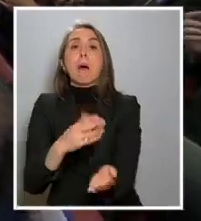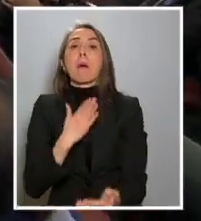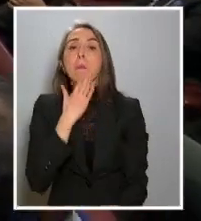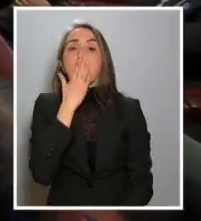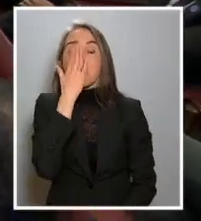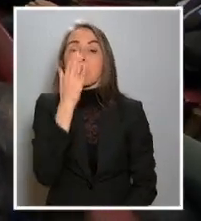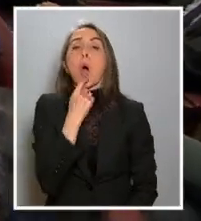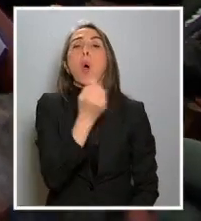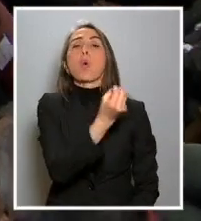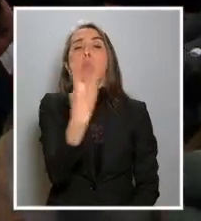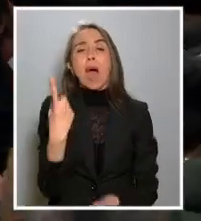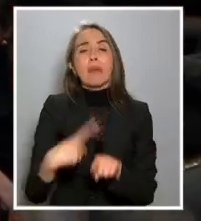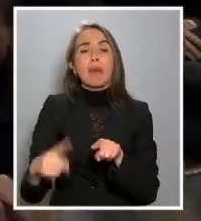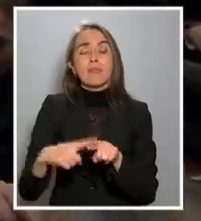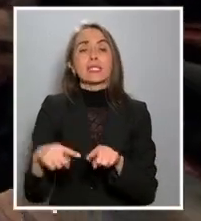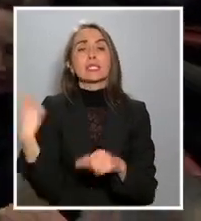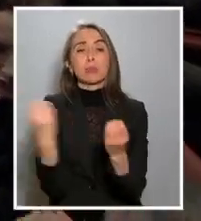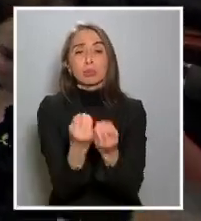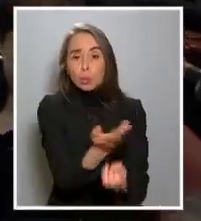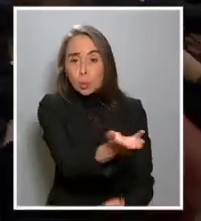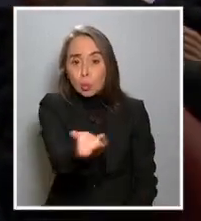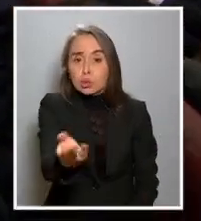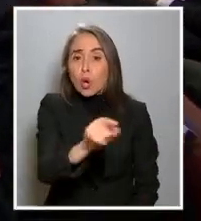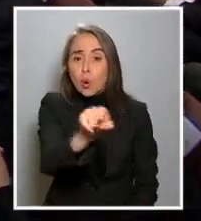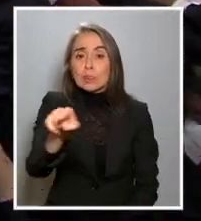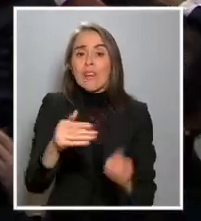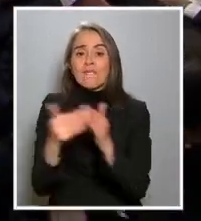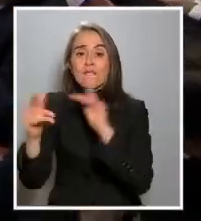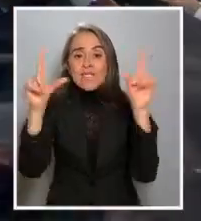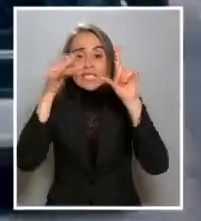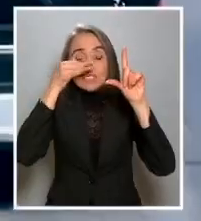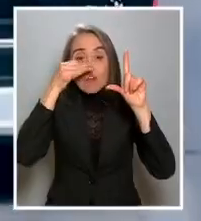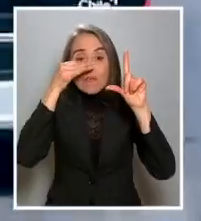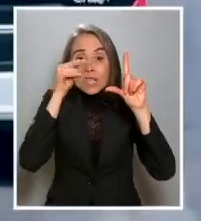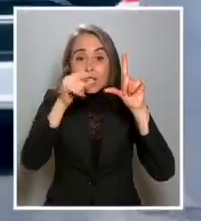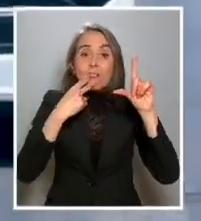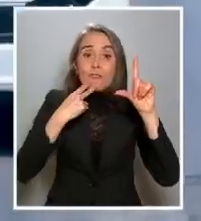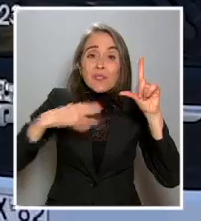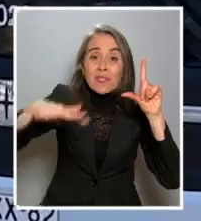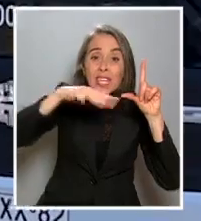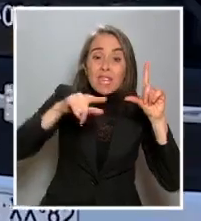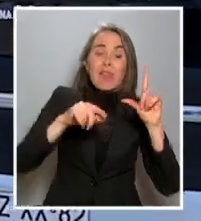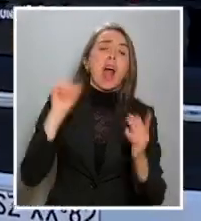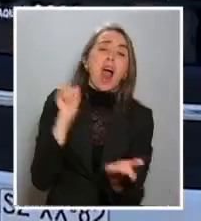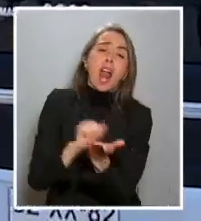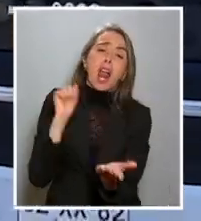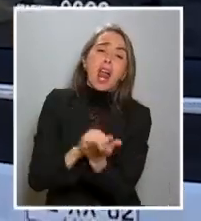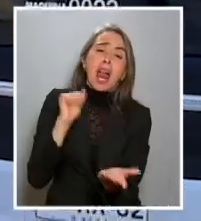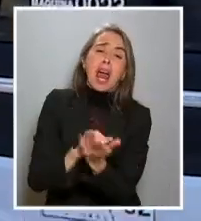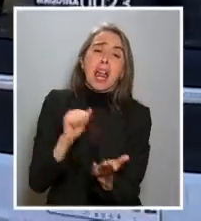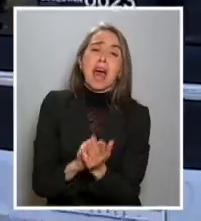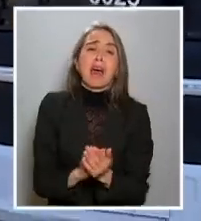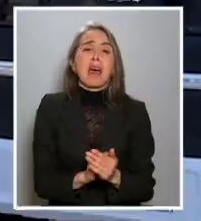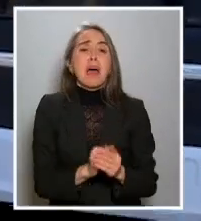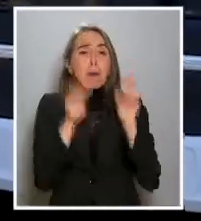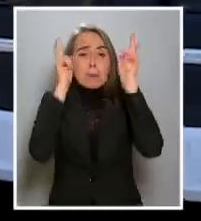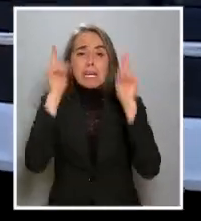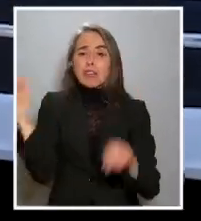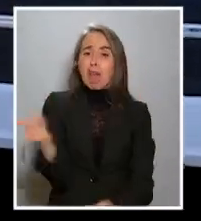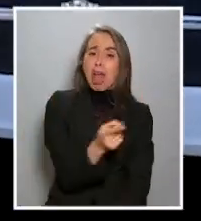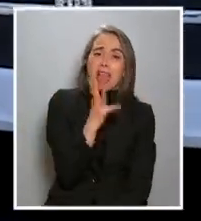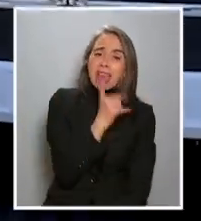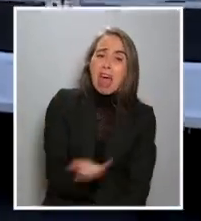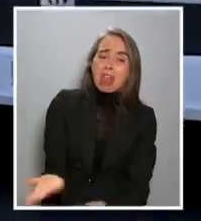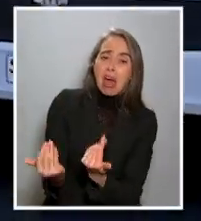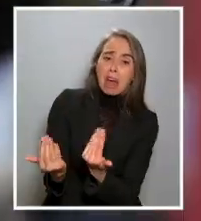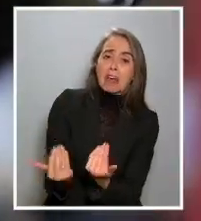Arenas. ¿Cuántas veces a muchos de ustedes o ustedes vecinos que están viendo esto en sus casas se quejan con razón de que el bus no pasa,